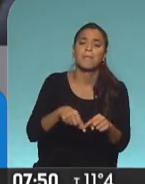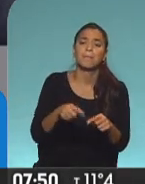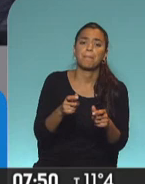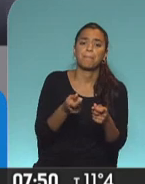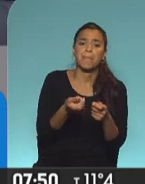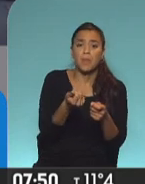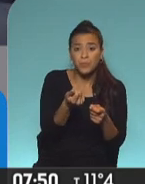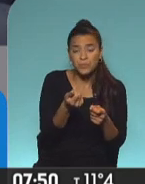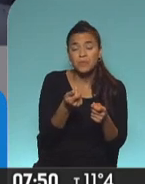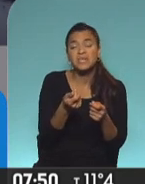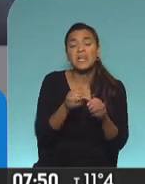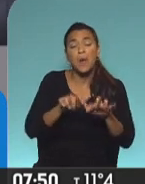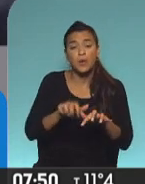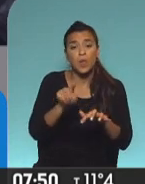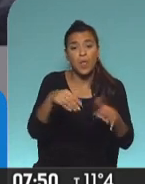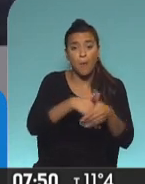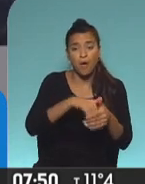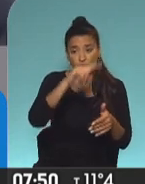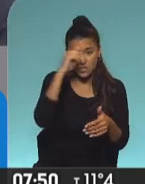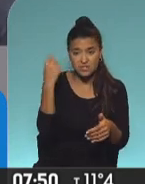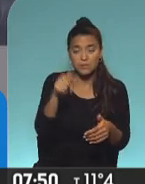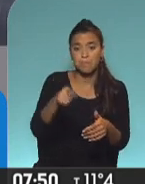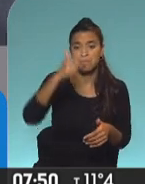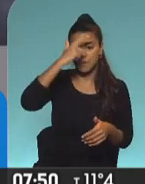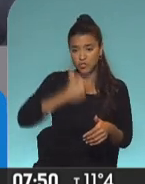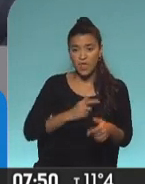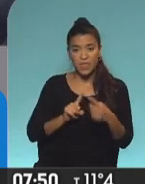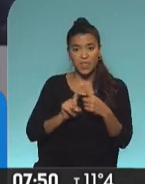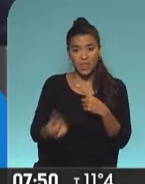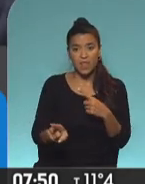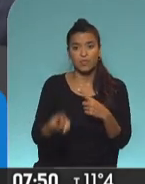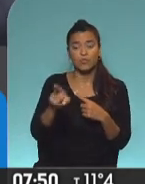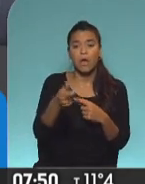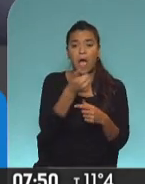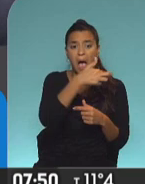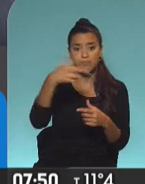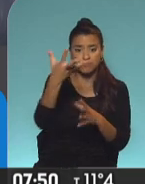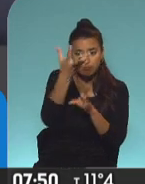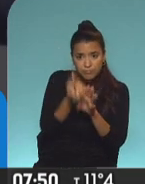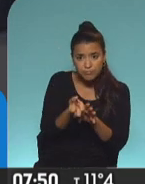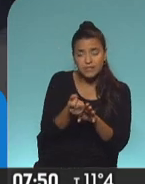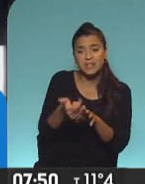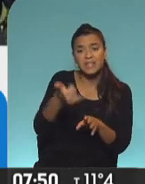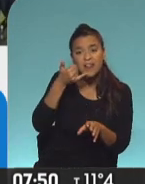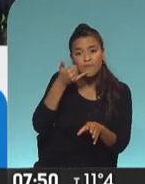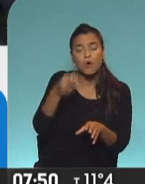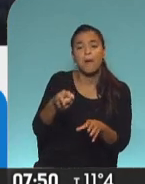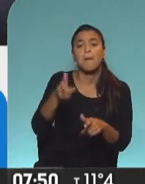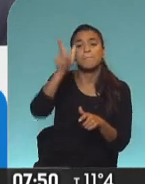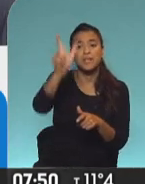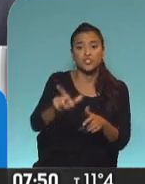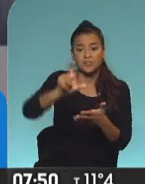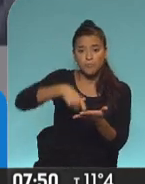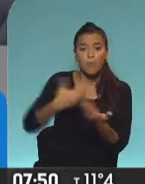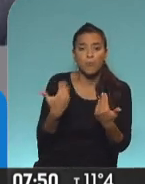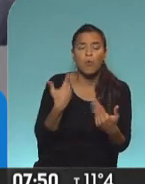billetera virtual que va a llevar adelante el Banco Nación, que el comerciante directamente se baje la app directamente en su teléfono, que la persona que tiene la tarjeta